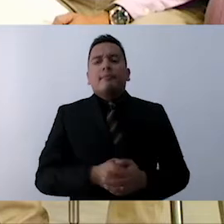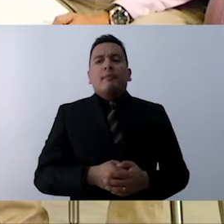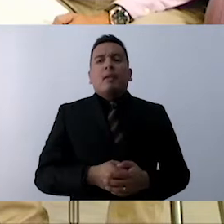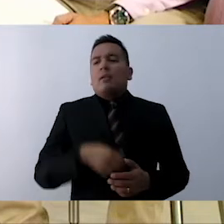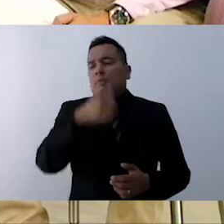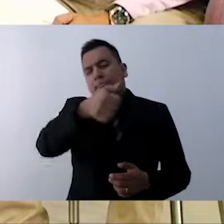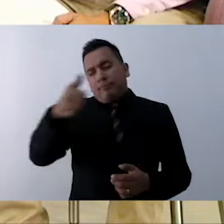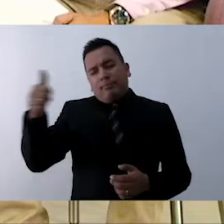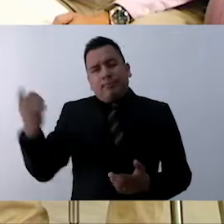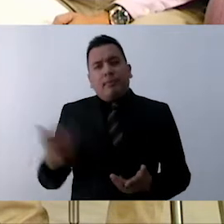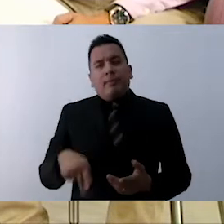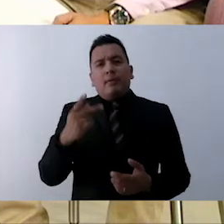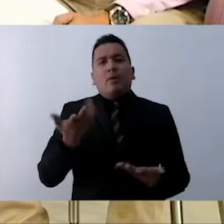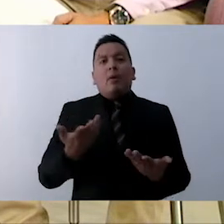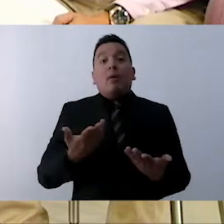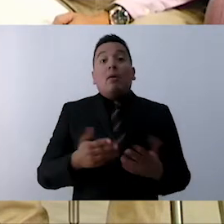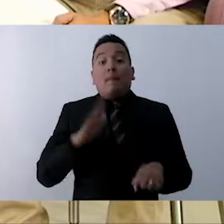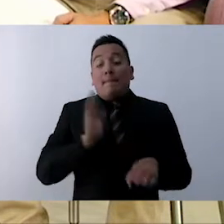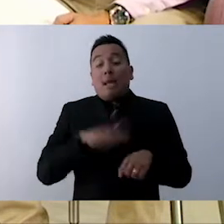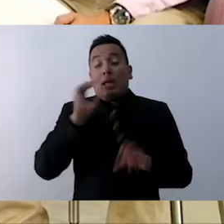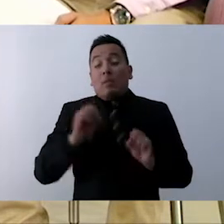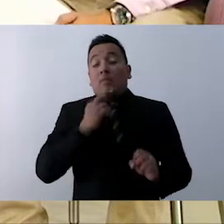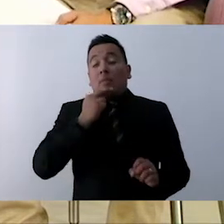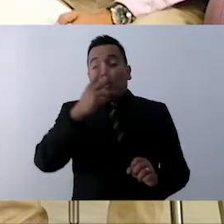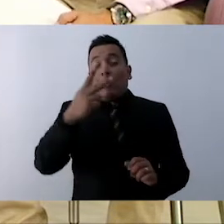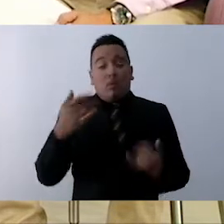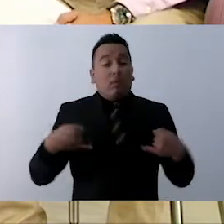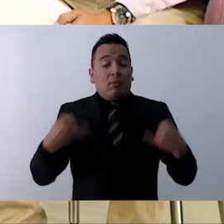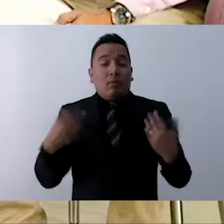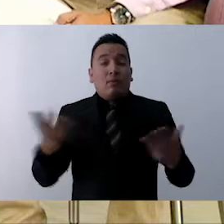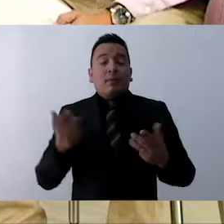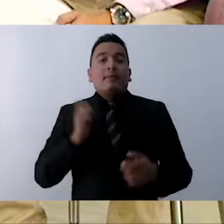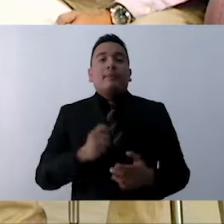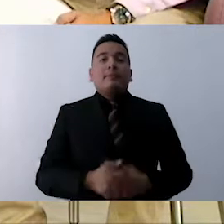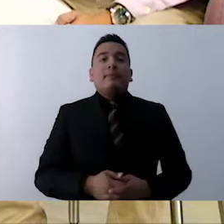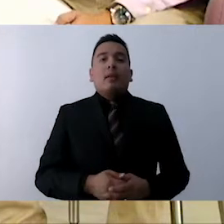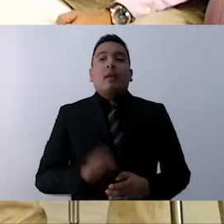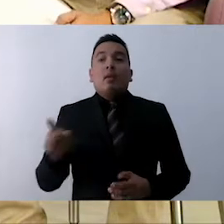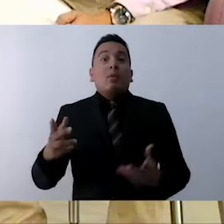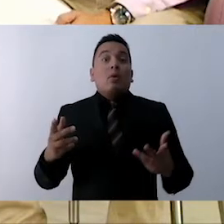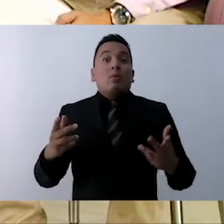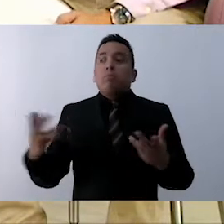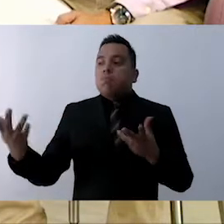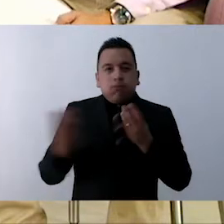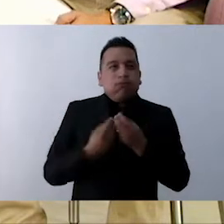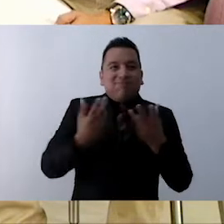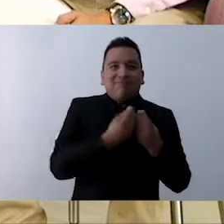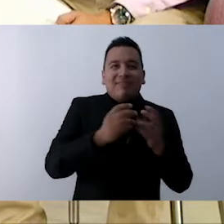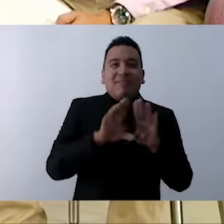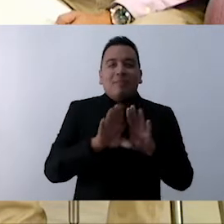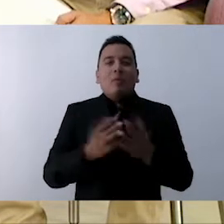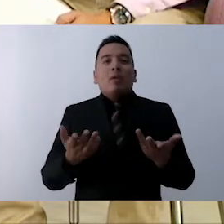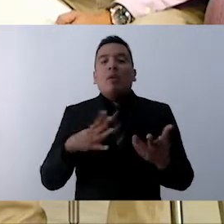puede ser desde luego a través de algo en lo individual, pero lo que más y mejor hacen los jóvenes ahora es